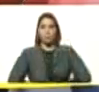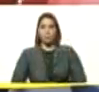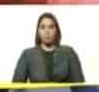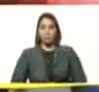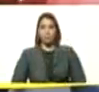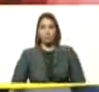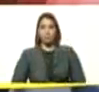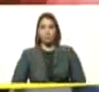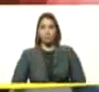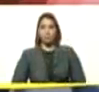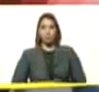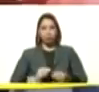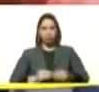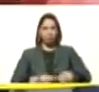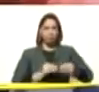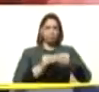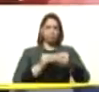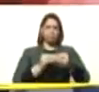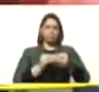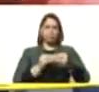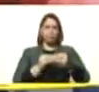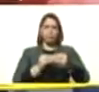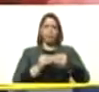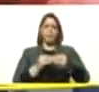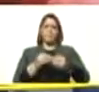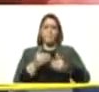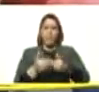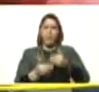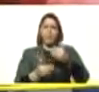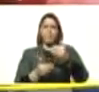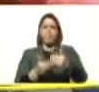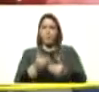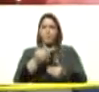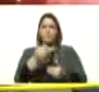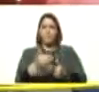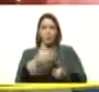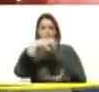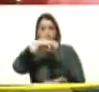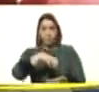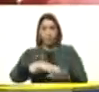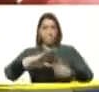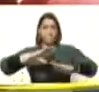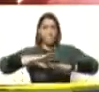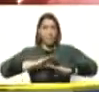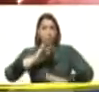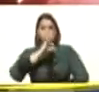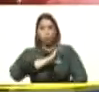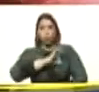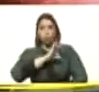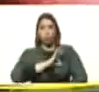de recuperación lenta y paulatina del estado de bienestar social,